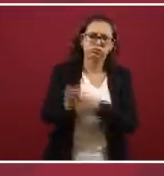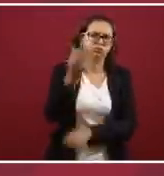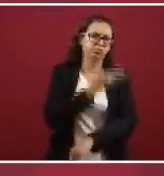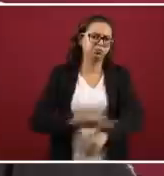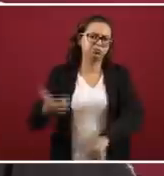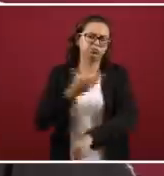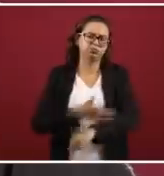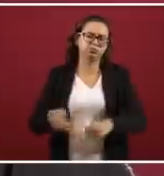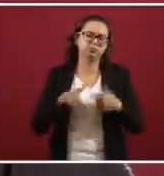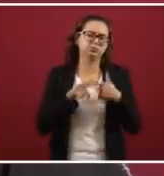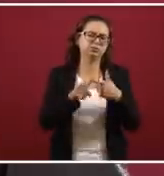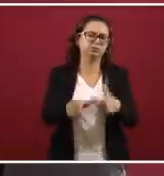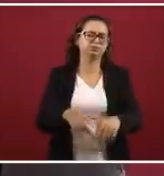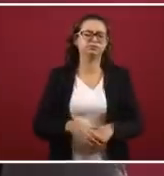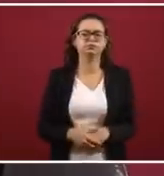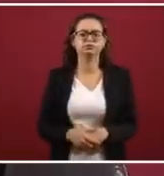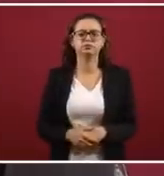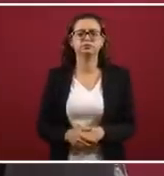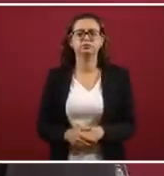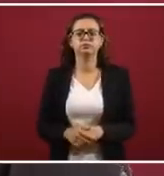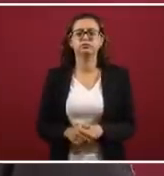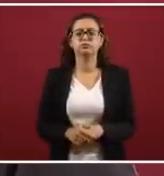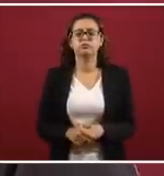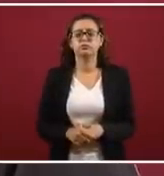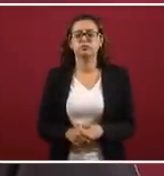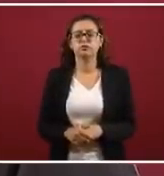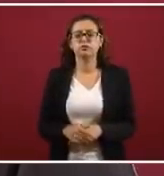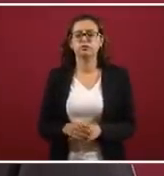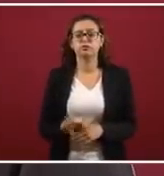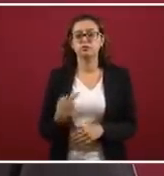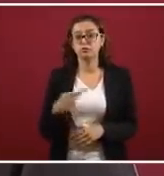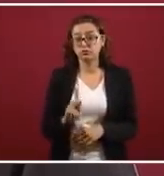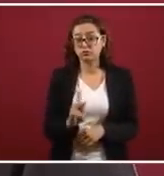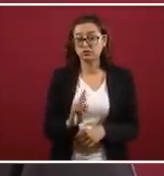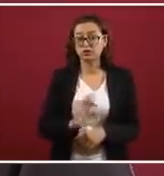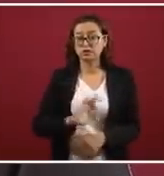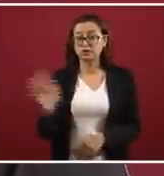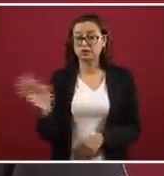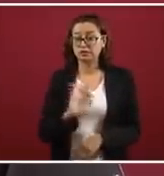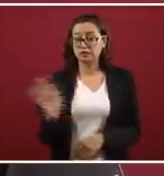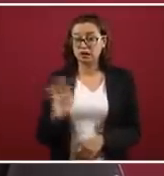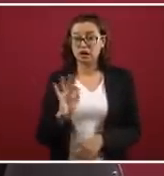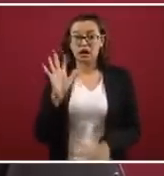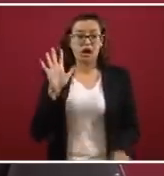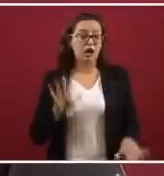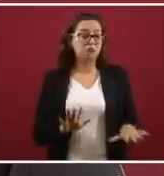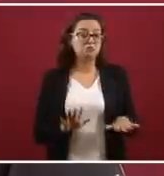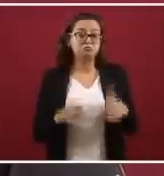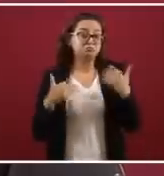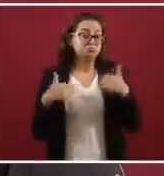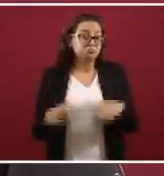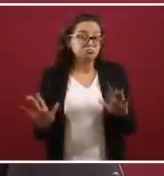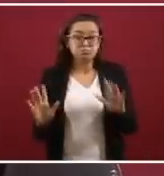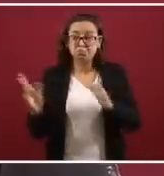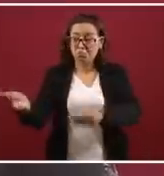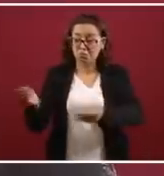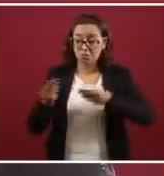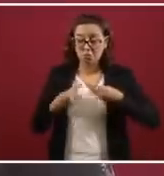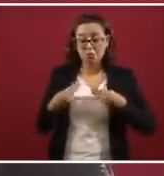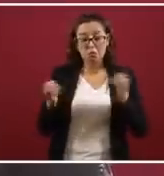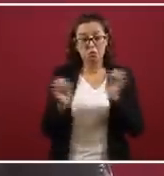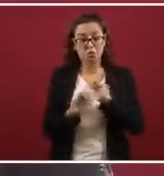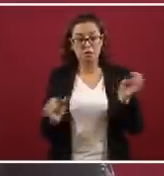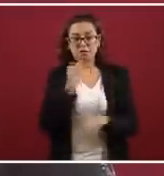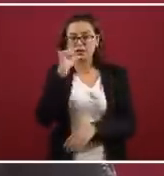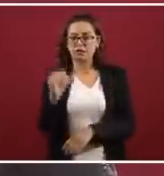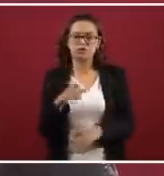curso. Pero aunque no me la presenten, ¿sí?, ellos saben que tienen